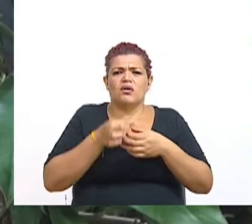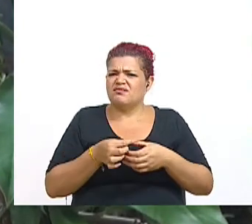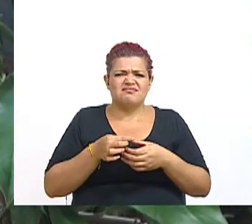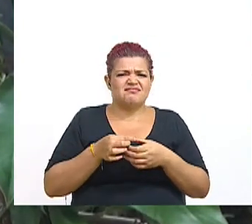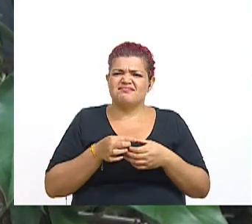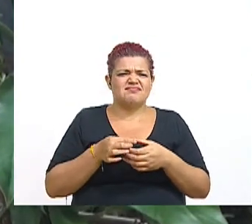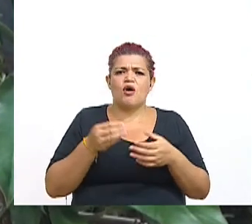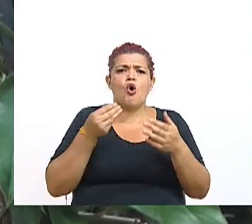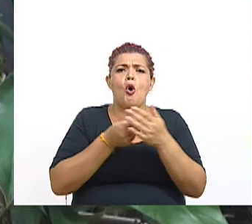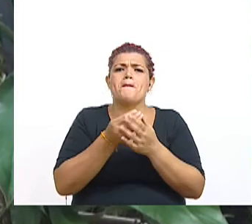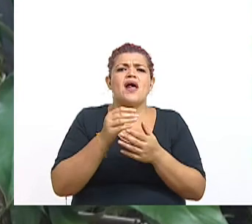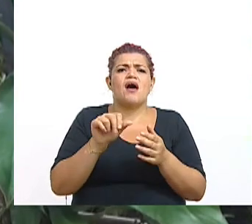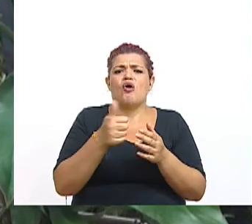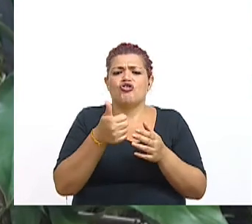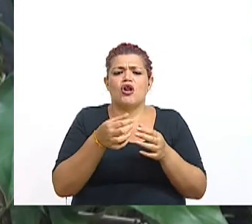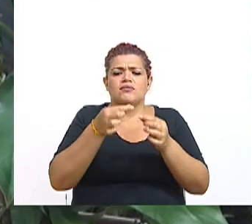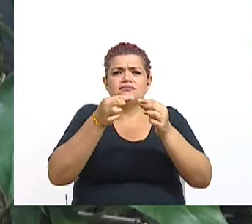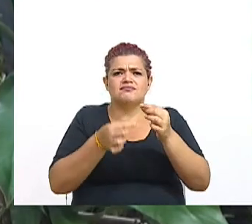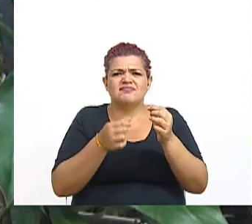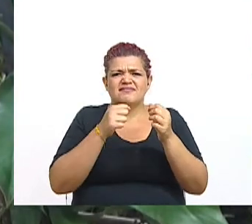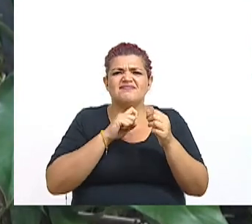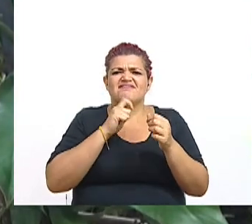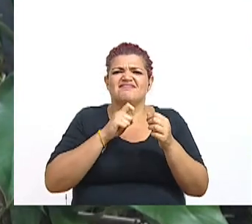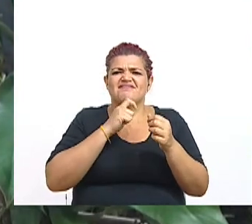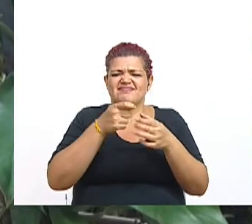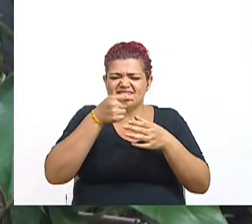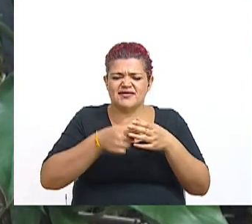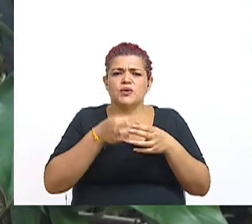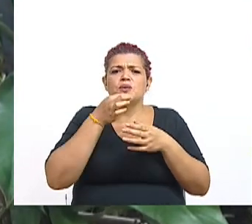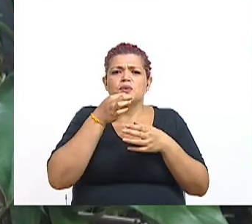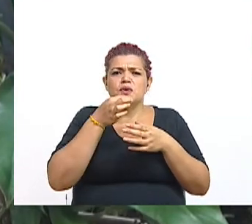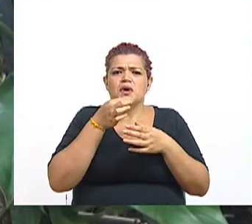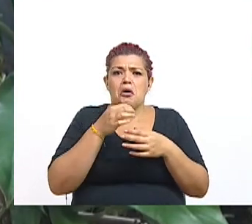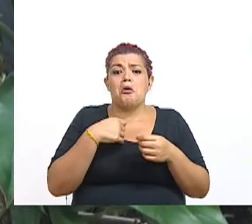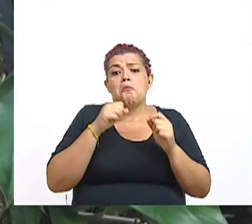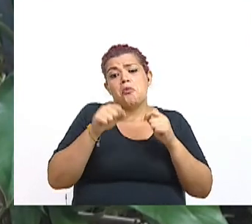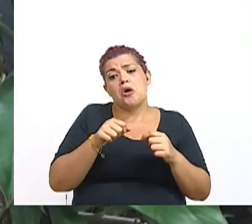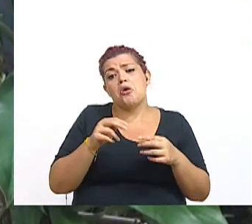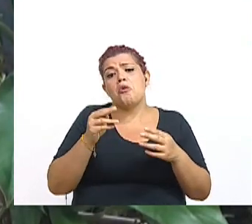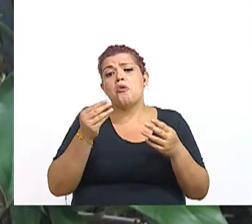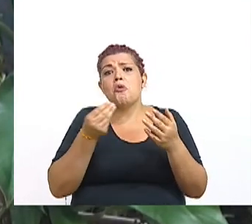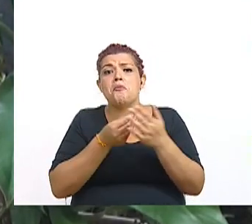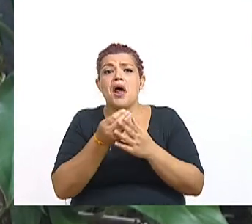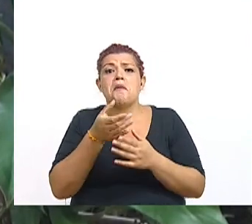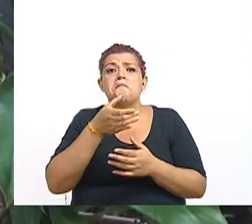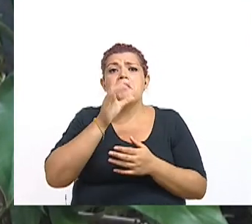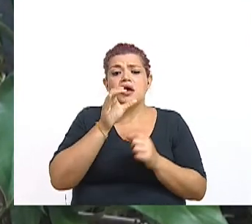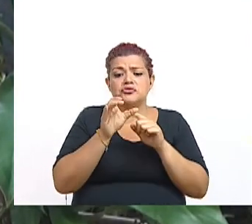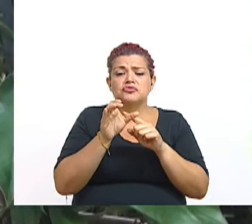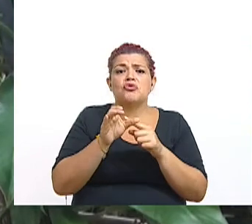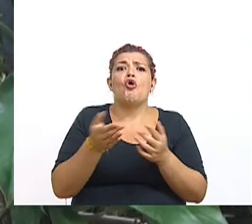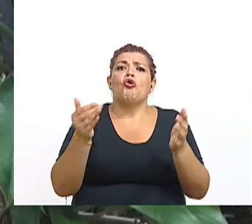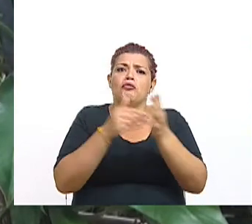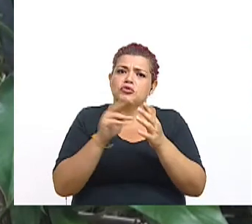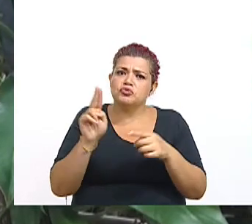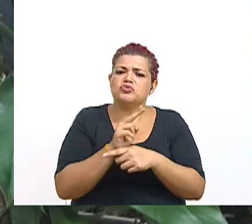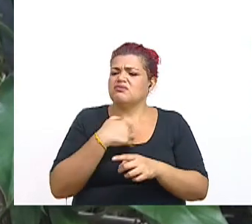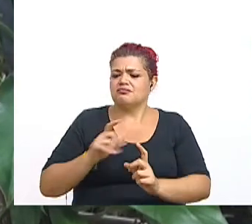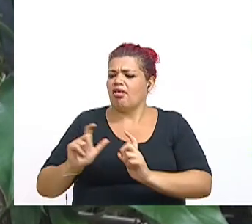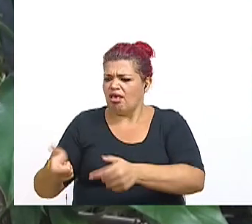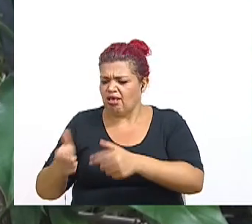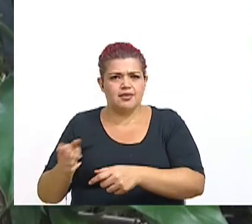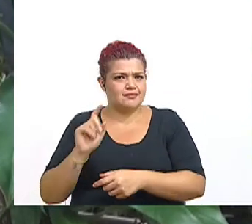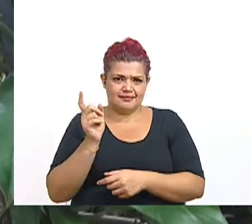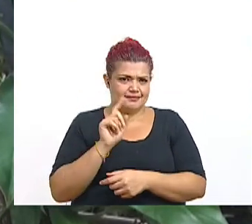de acero inoxidable. También puedes comprar vasos y botellas reutilizables. Además, la ropa que ya no utilices